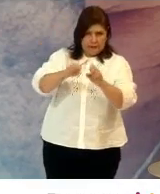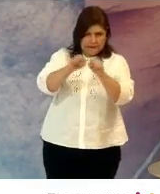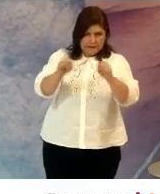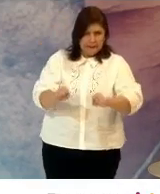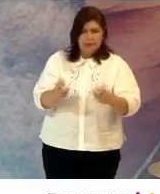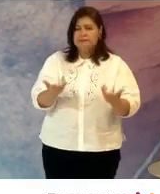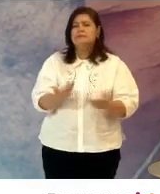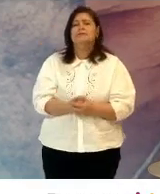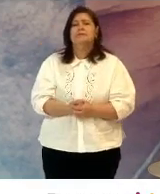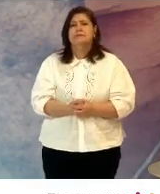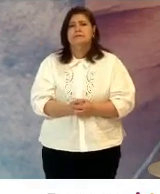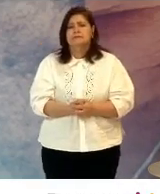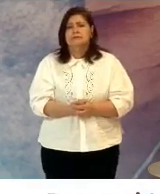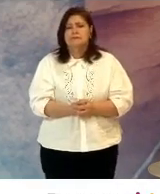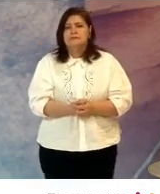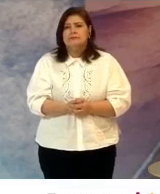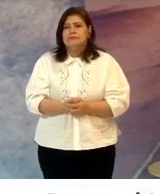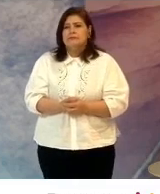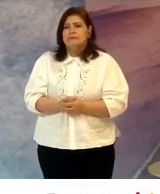Aquí es donde